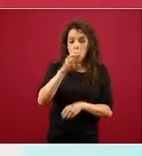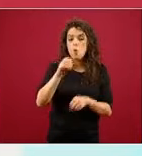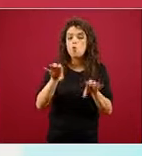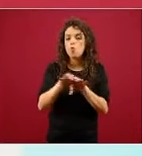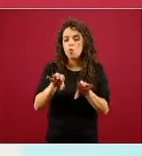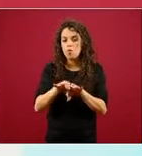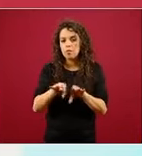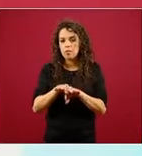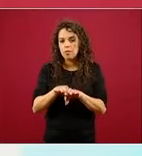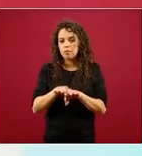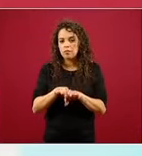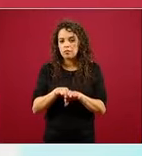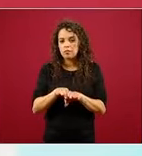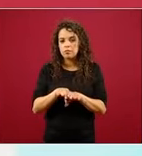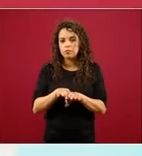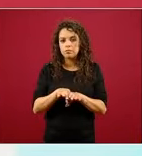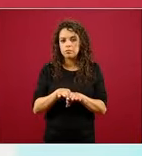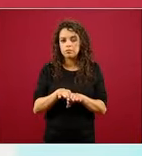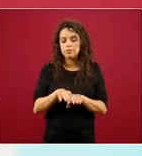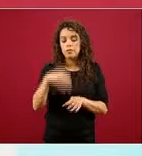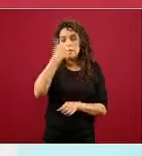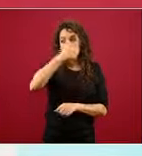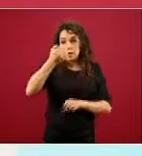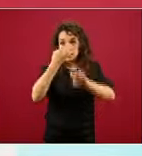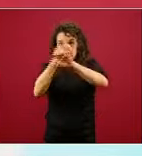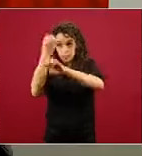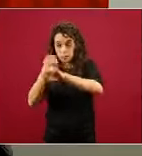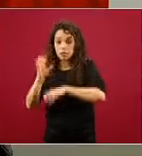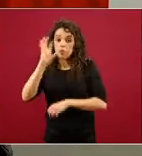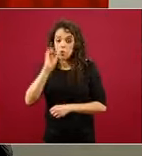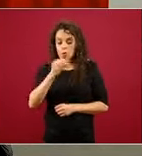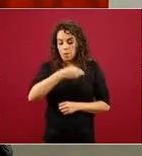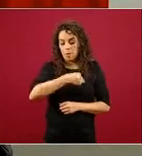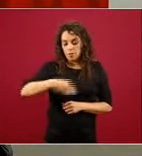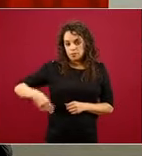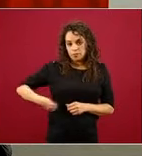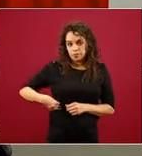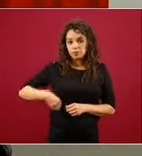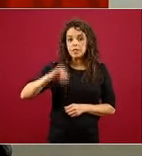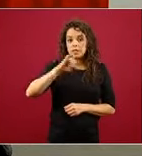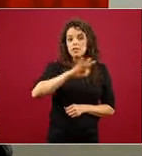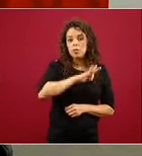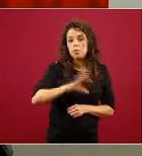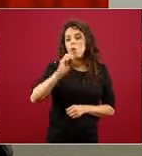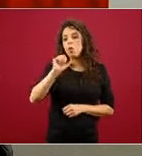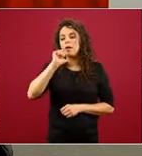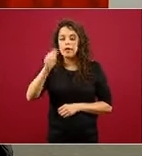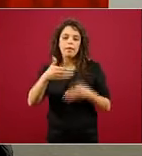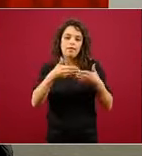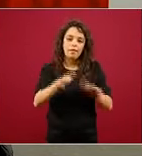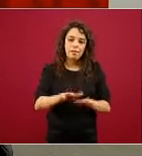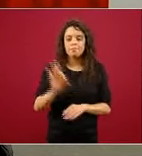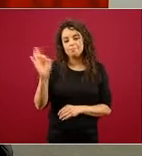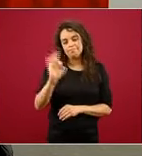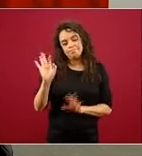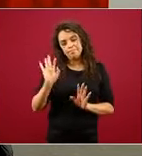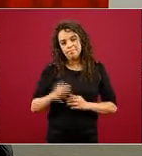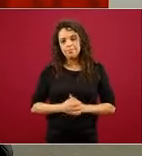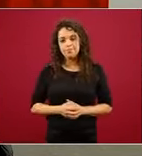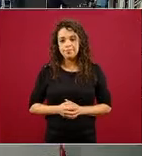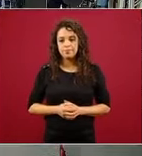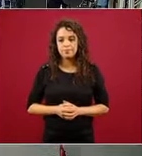su momento estatal o municipal, pudiera esto suceder. ¿Cómo no? ¿Estábamos aquí?